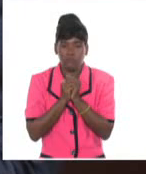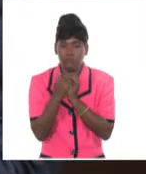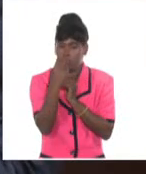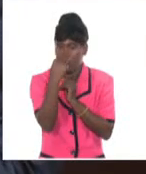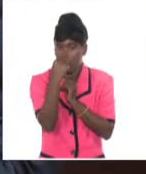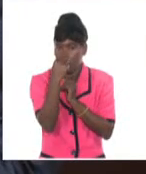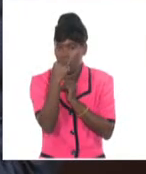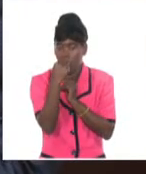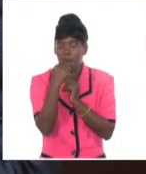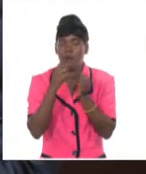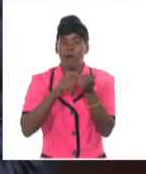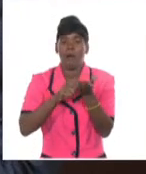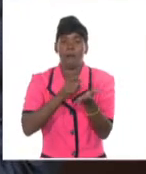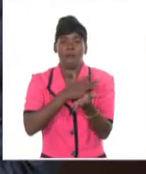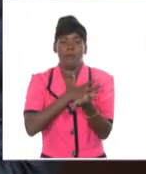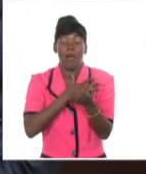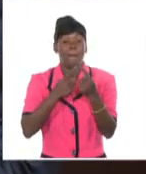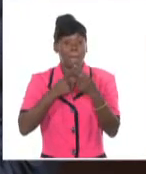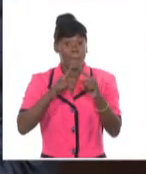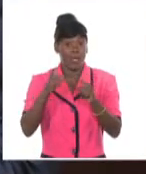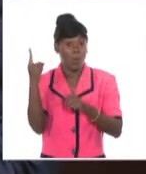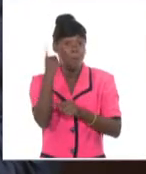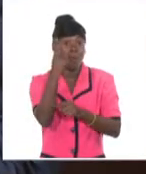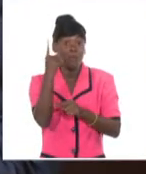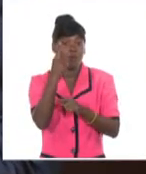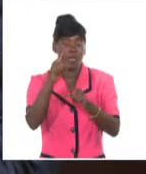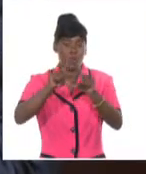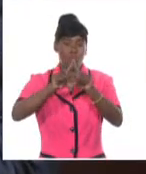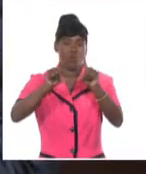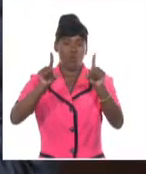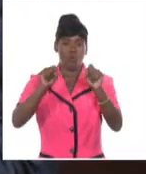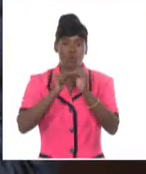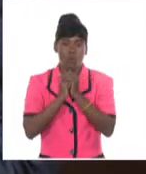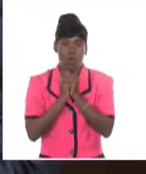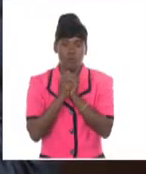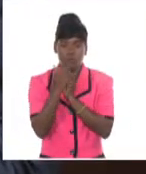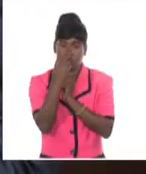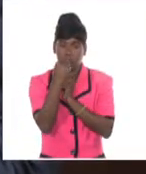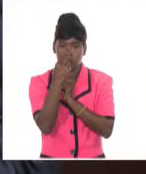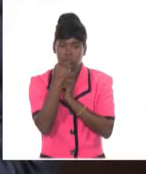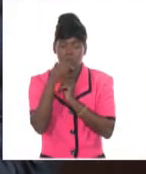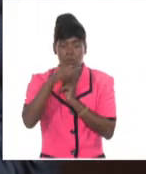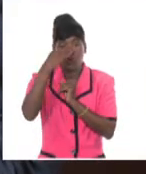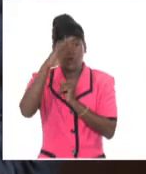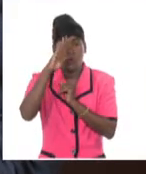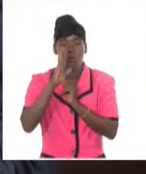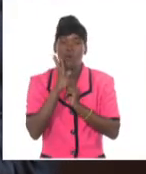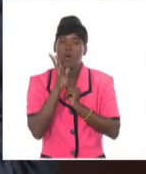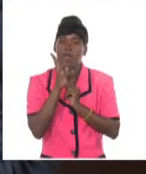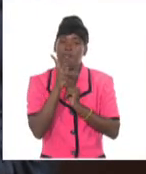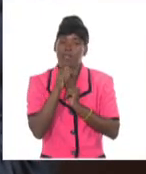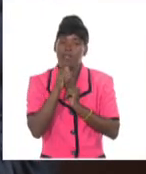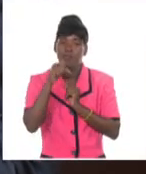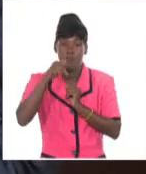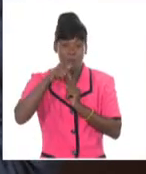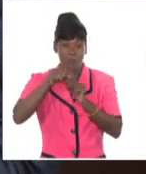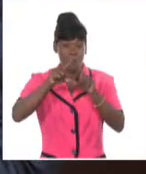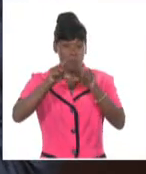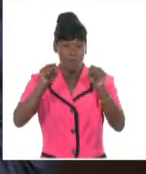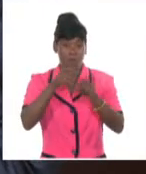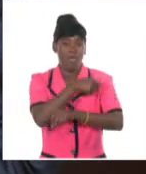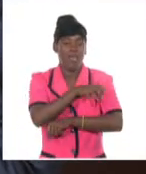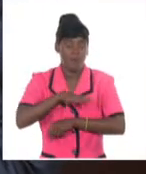cuando oramos por Cuba, estamos orando por un país que es lindo, porque su gente es